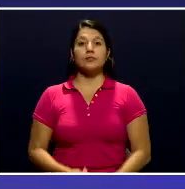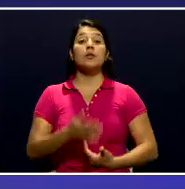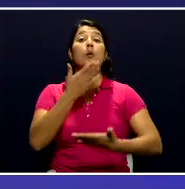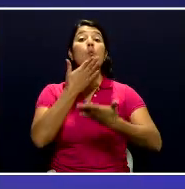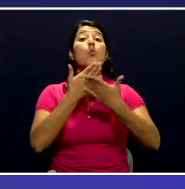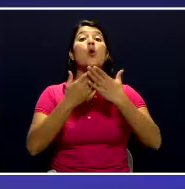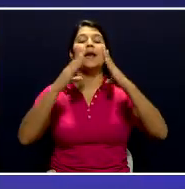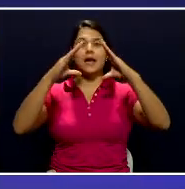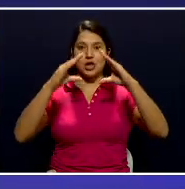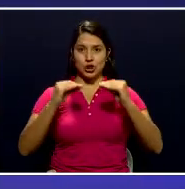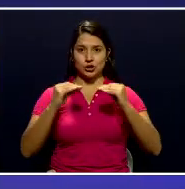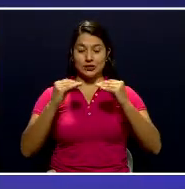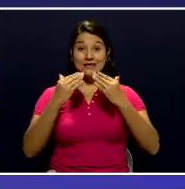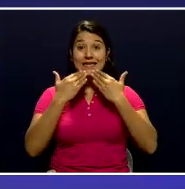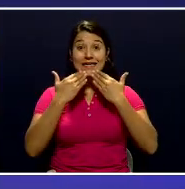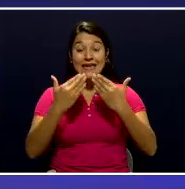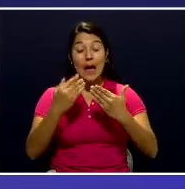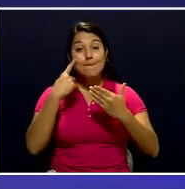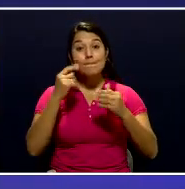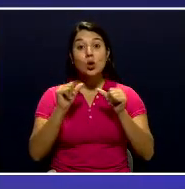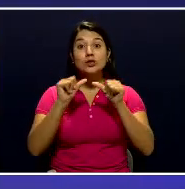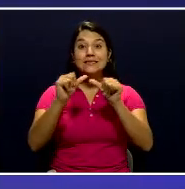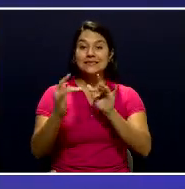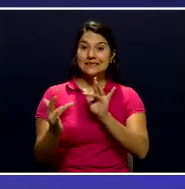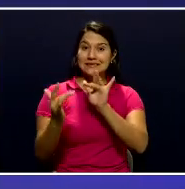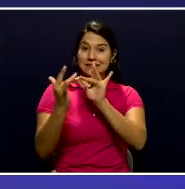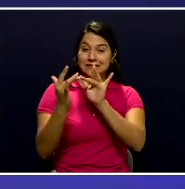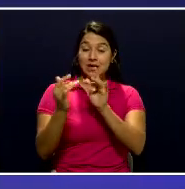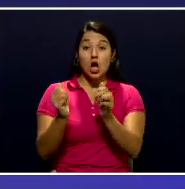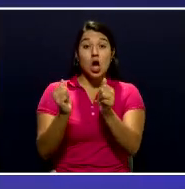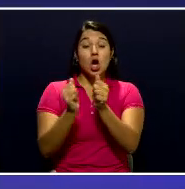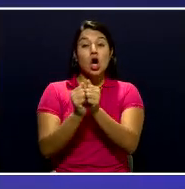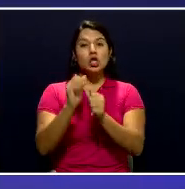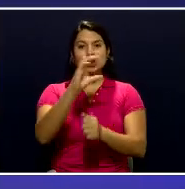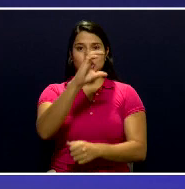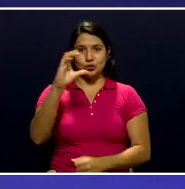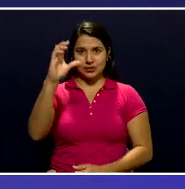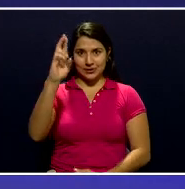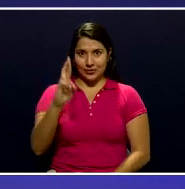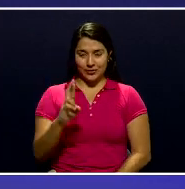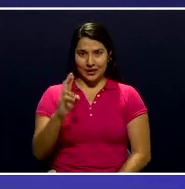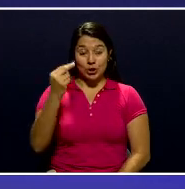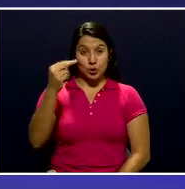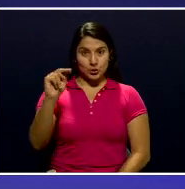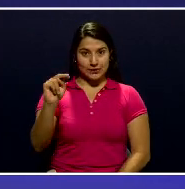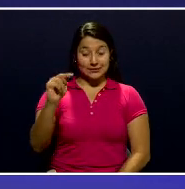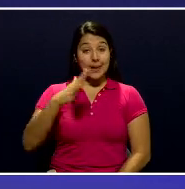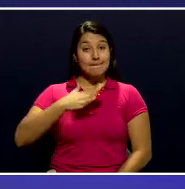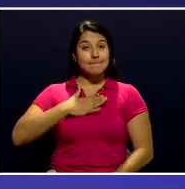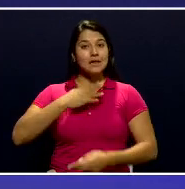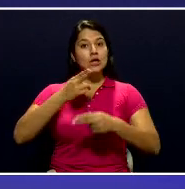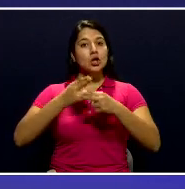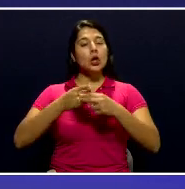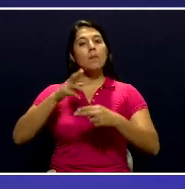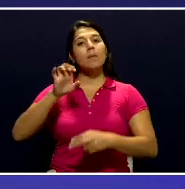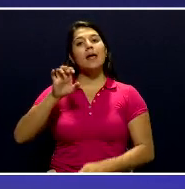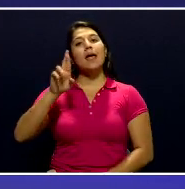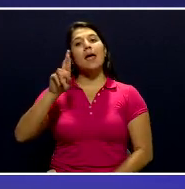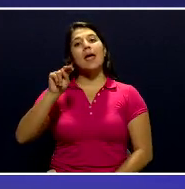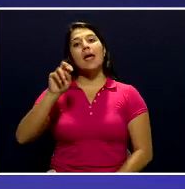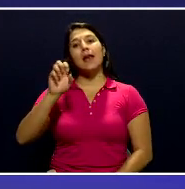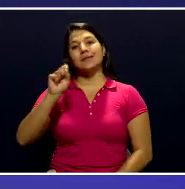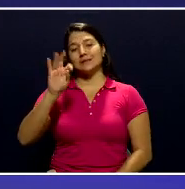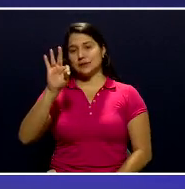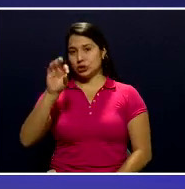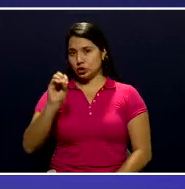Buenas noches, gracias por continuar conectados a la señal de Costa Rica Noticias. Soy Ernesto Rivera y estoy en